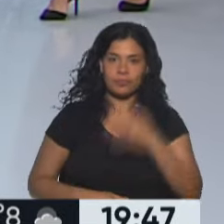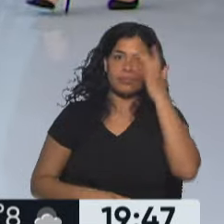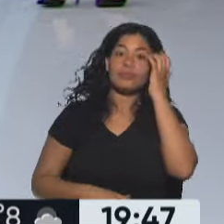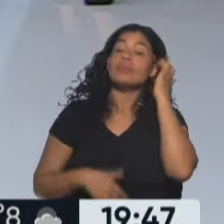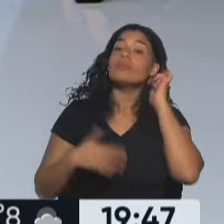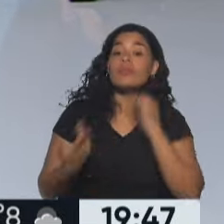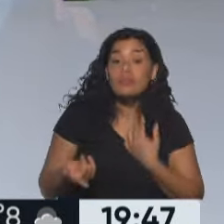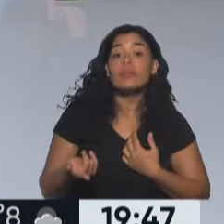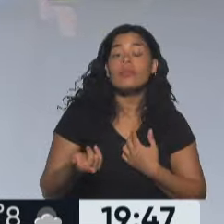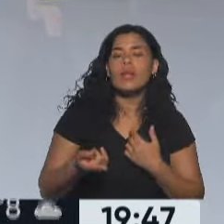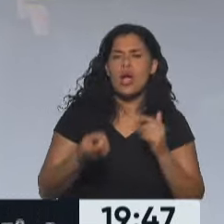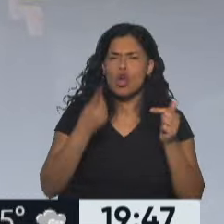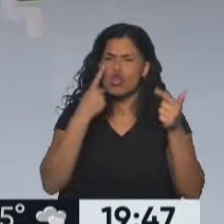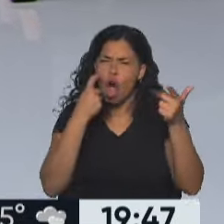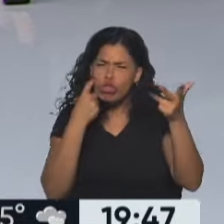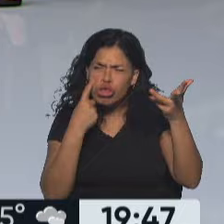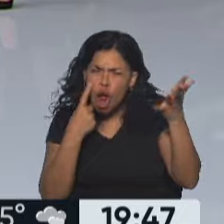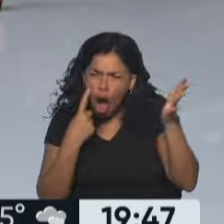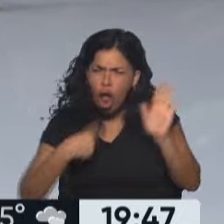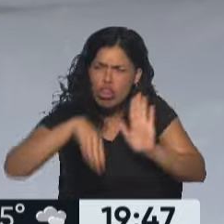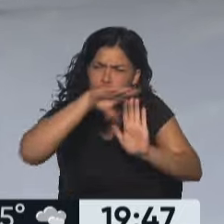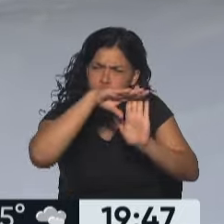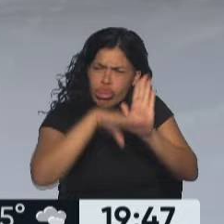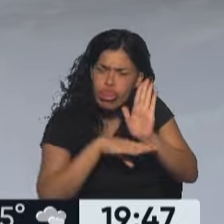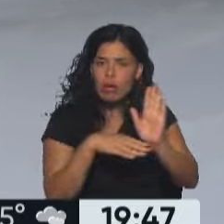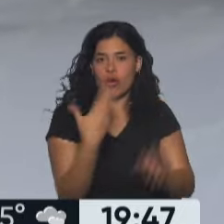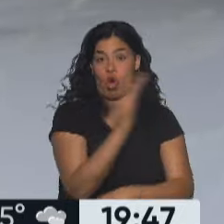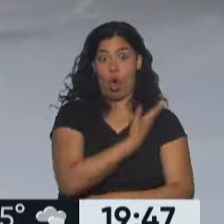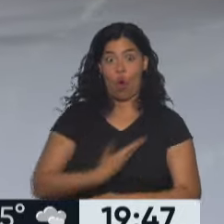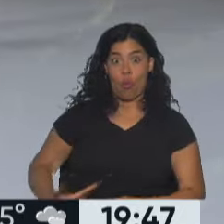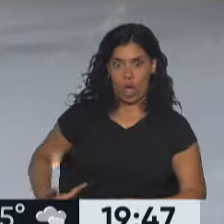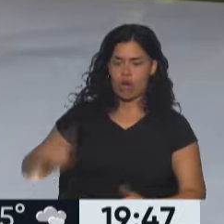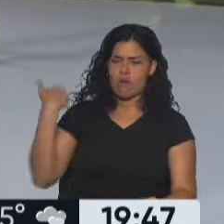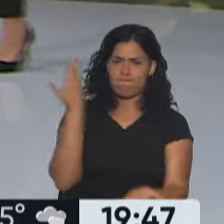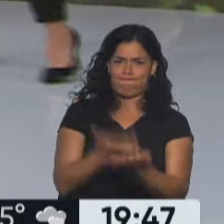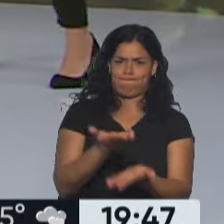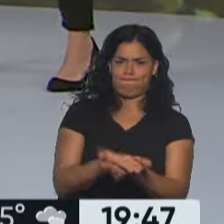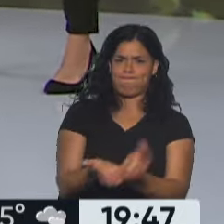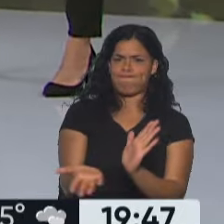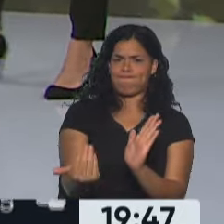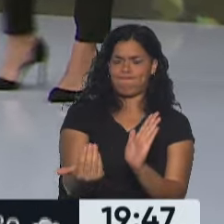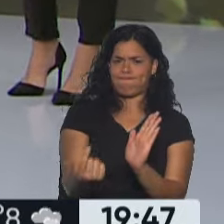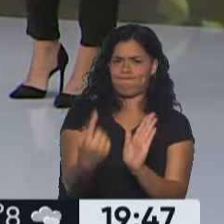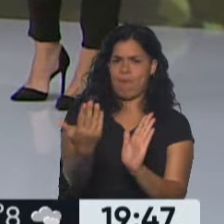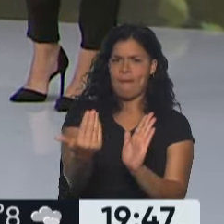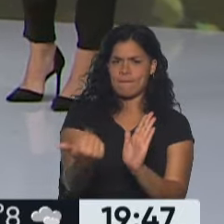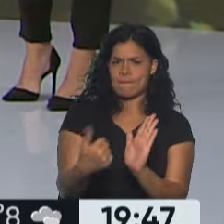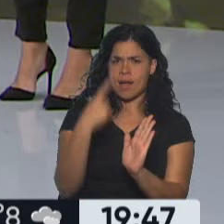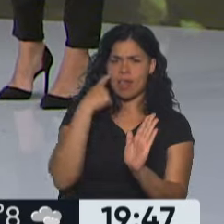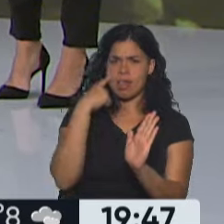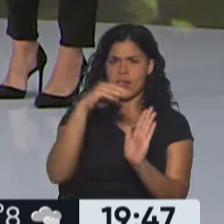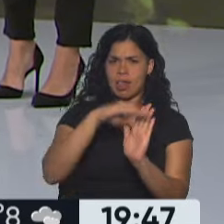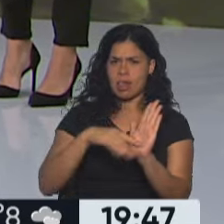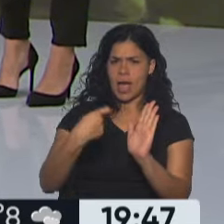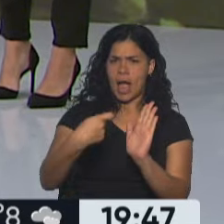las auditorías, es un tema que puso sobre la mesa el gobierno en medio de esta discusión, que dice que entre el 2015 y